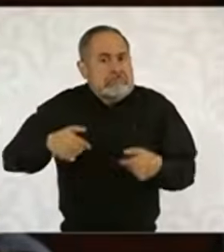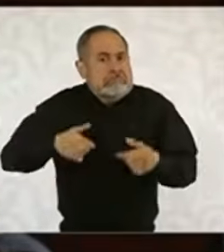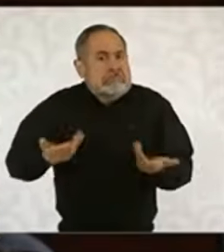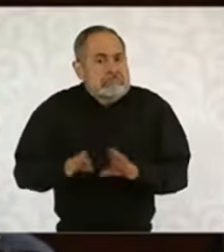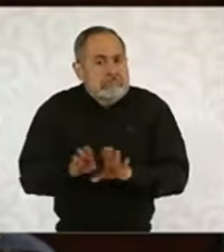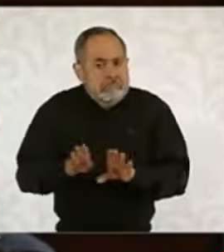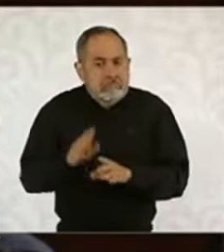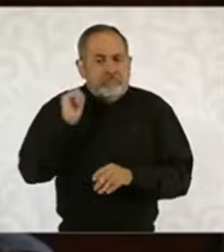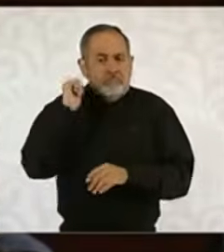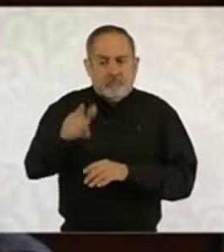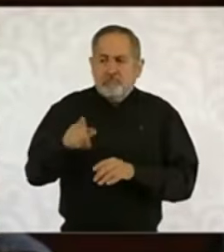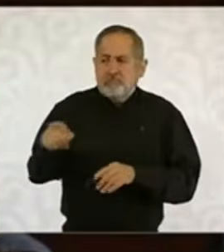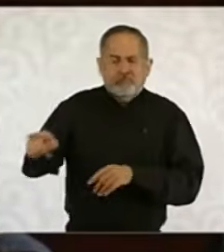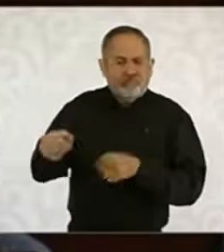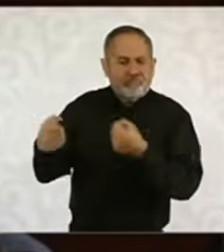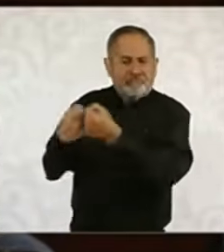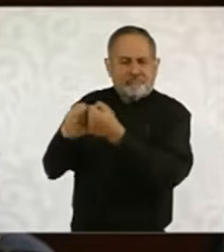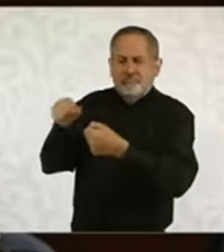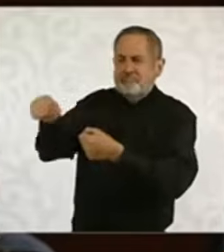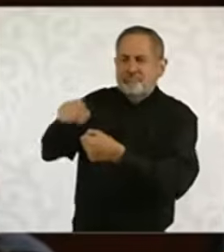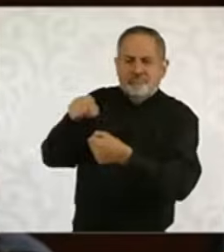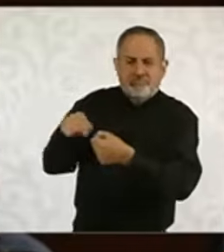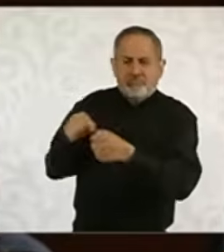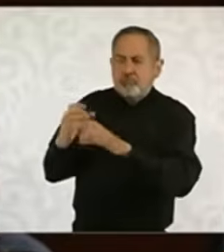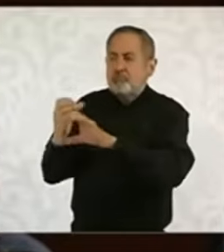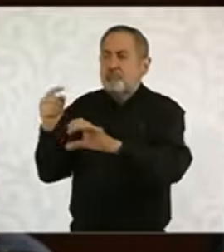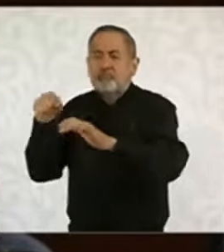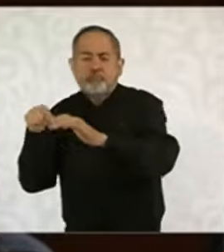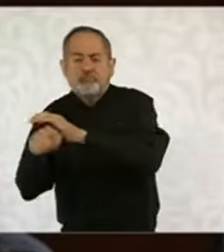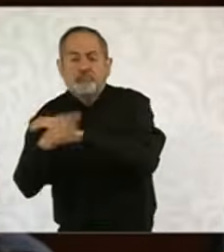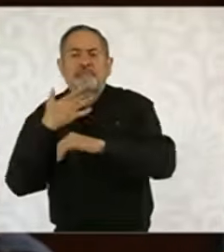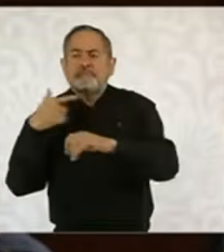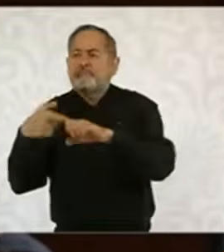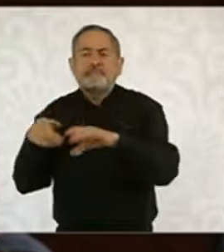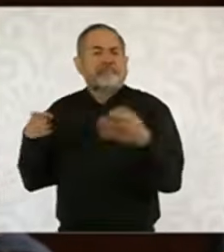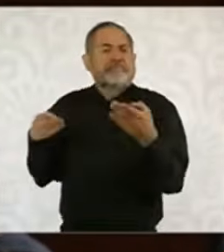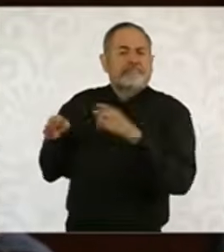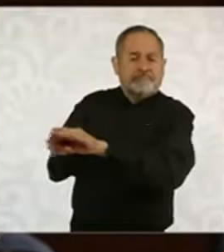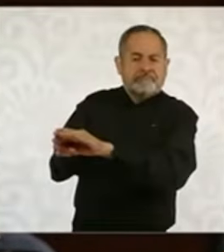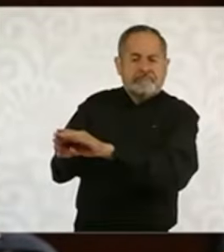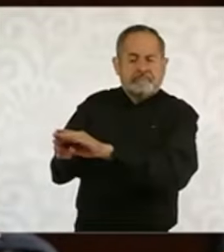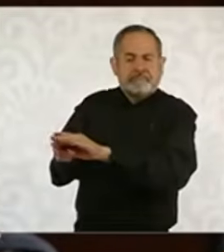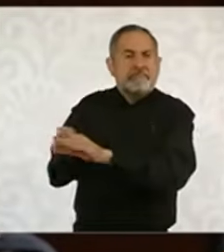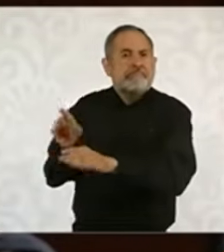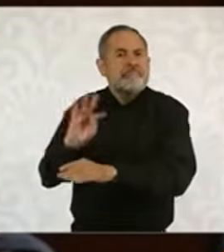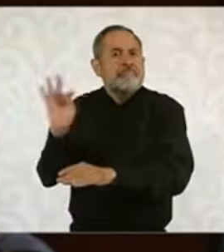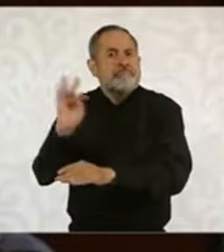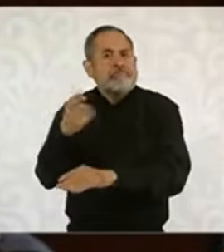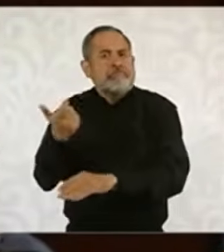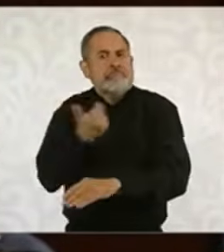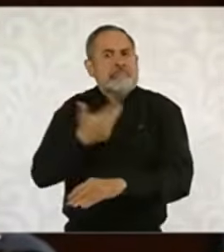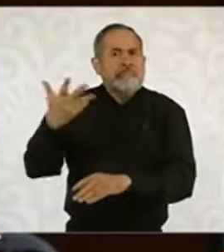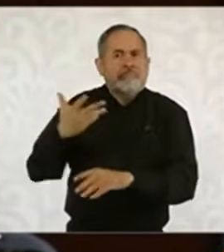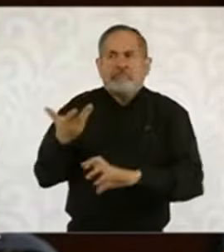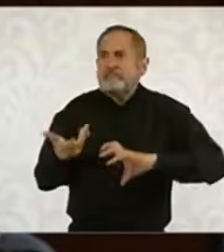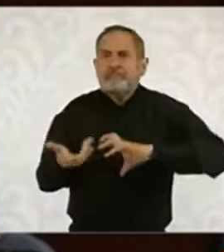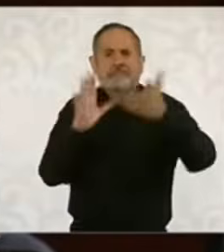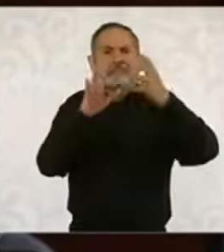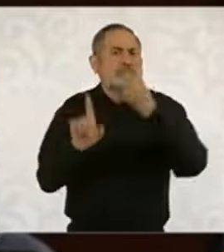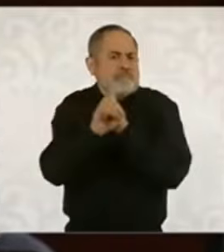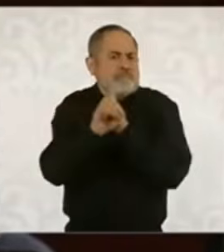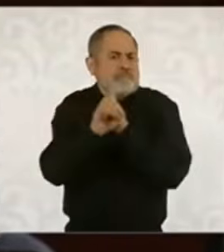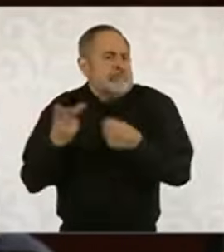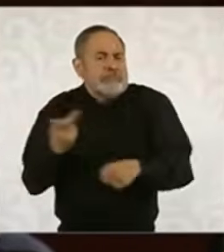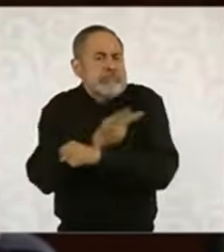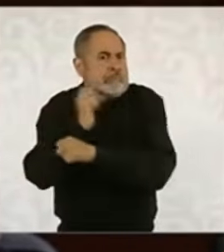del estrecho de Hormuz, que bueno, sabemos que es un ducto por el que pasa combustible, etcétera. Entonces, si nos puede, pues, comentar cuáles son las dimensiones del